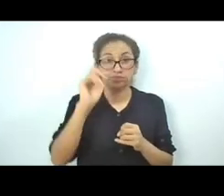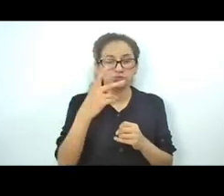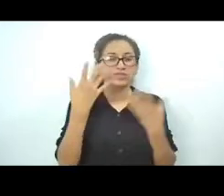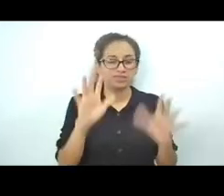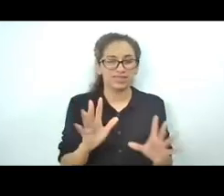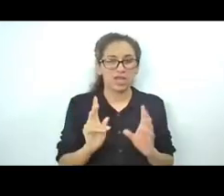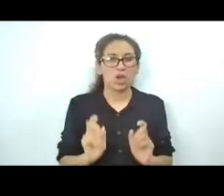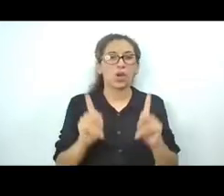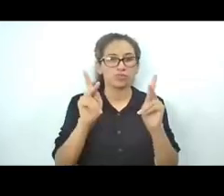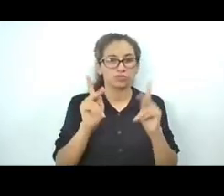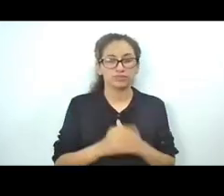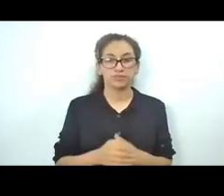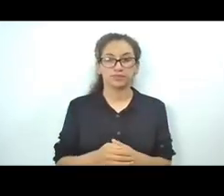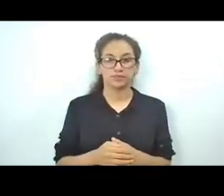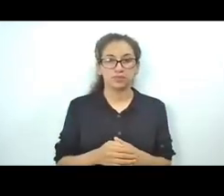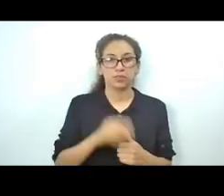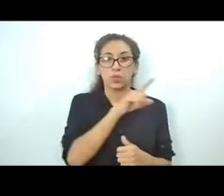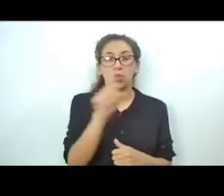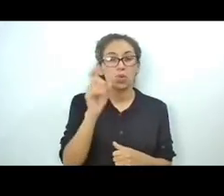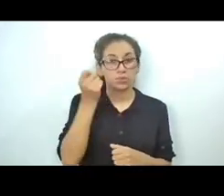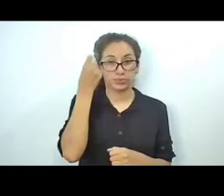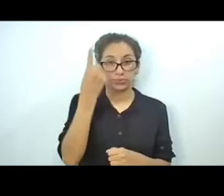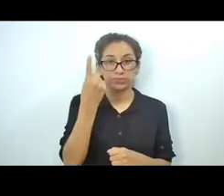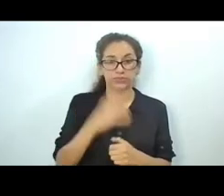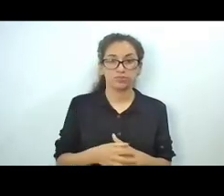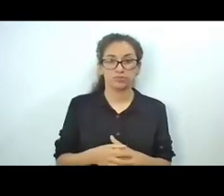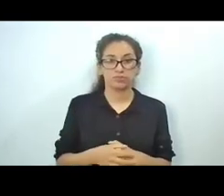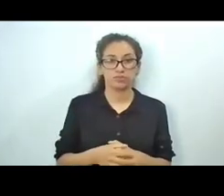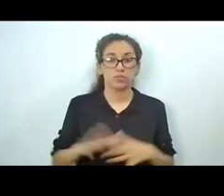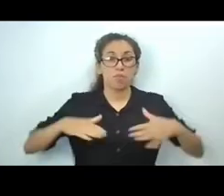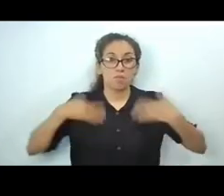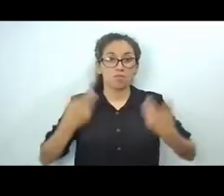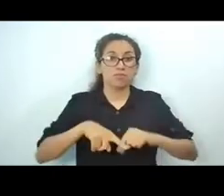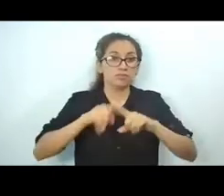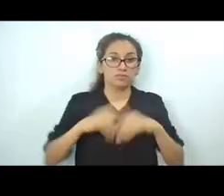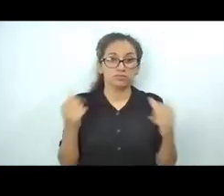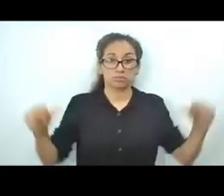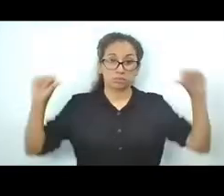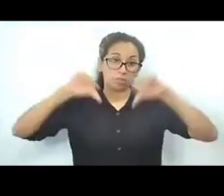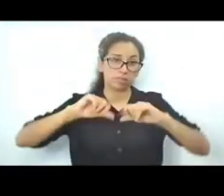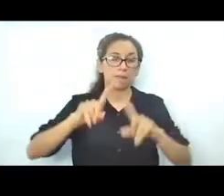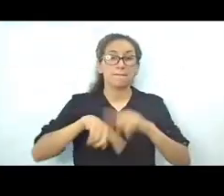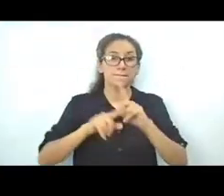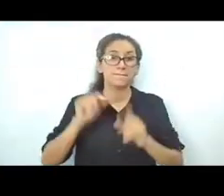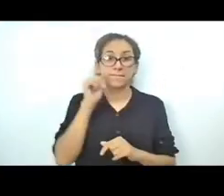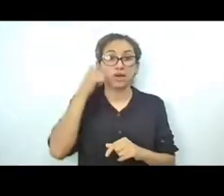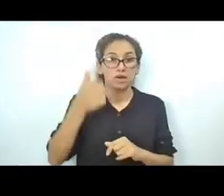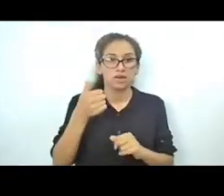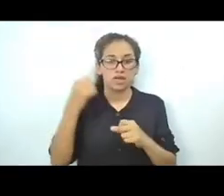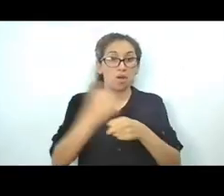Entonces, no entienden pues que puede haber fracaso y que mañana habrá